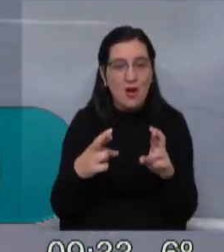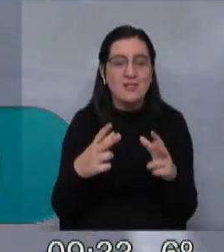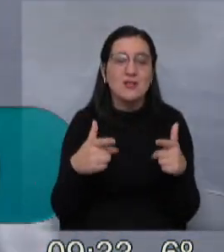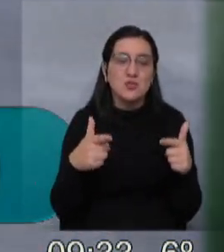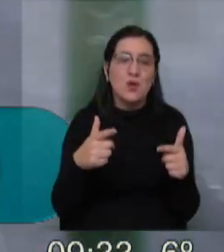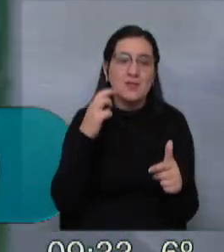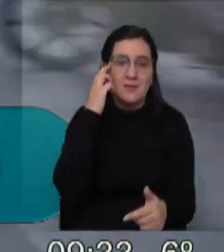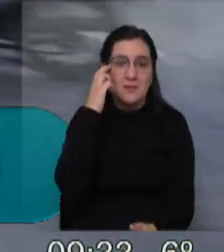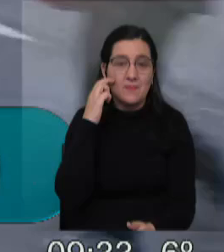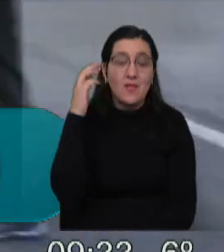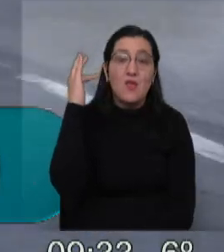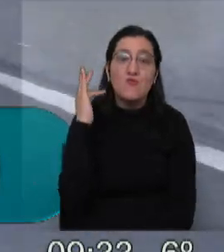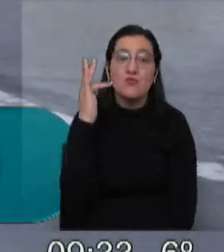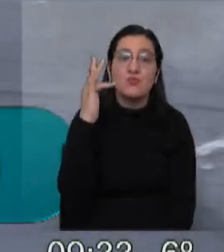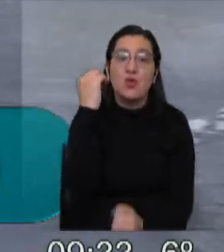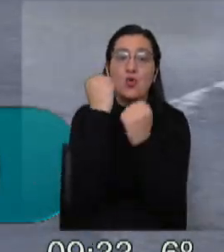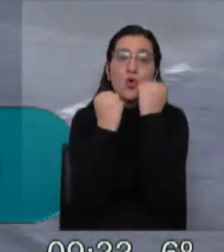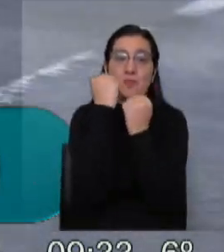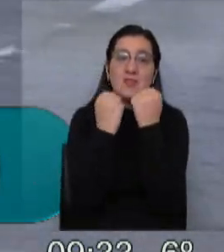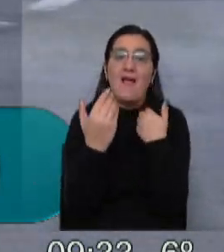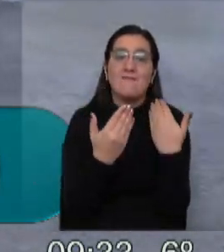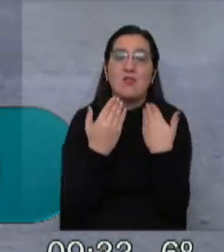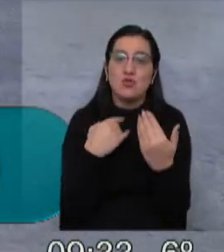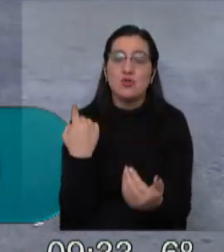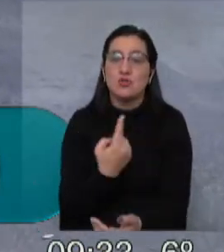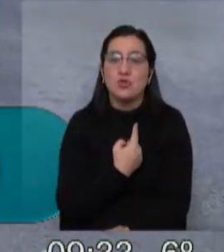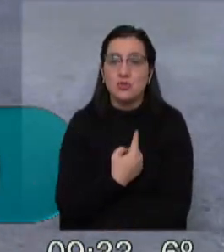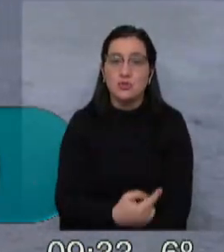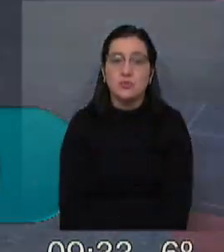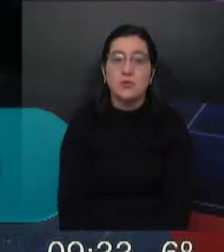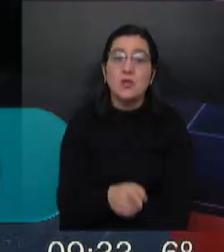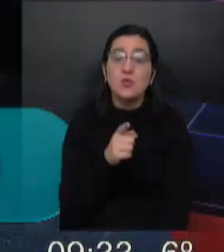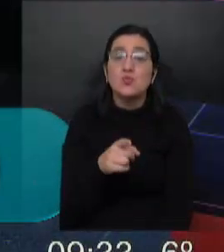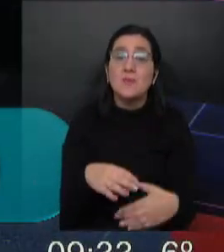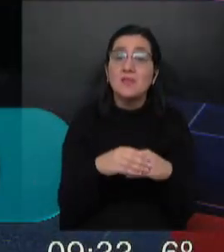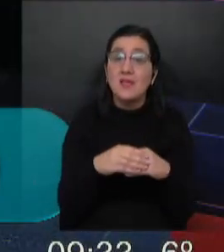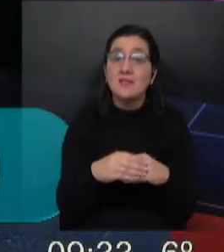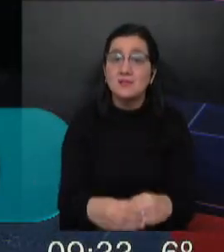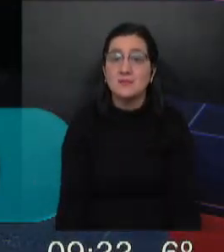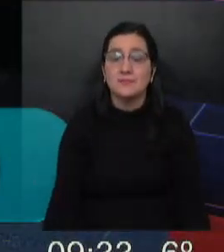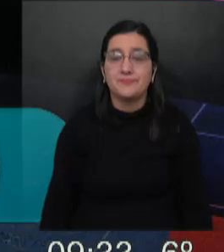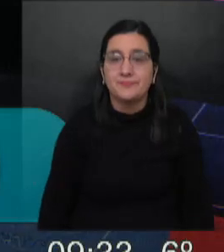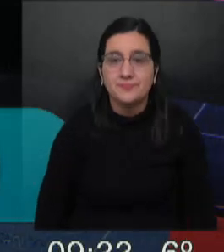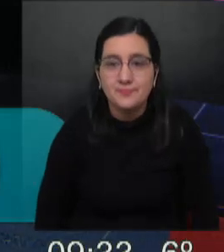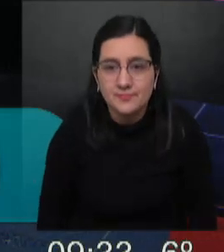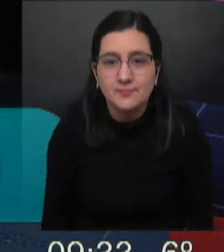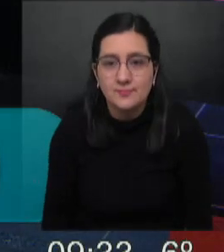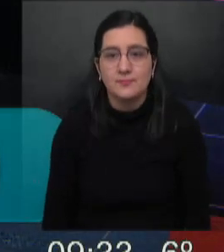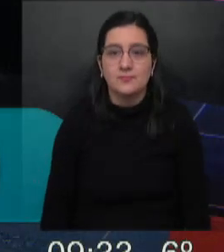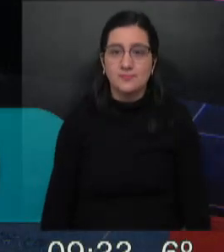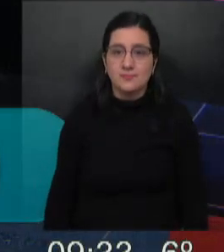su carrera, ¿eh? Futuro economista, Fito, conversando con nosotros acerca ¿y sus de la amistad? ¿Qué es un valor? ¿Y sus amistades?